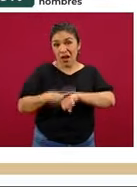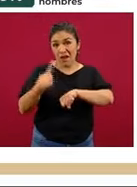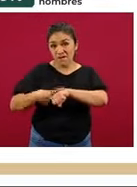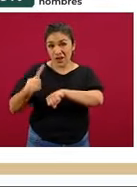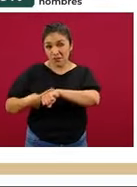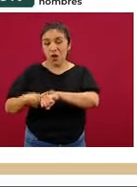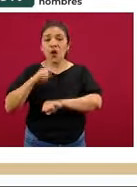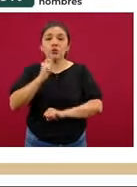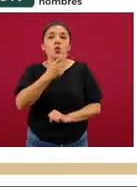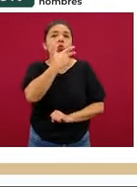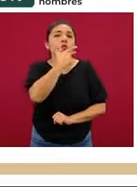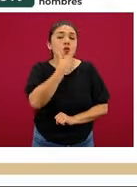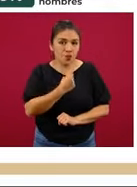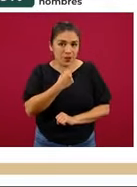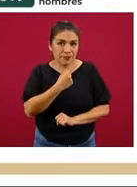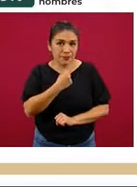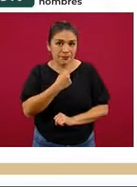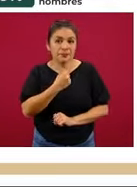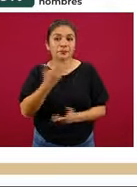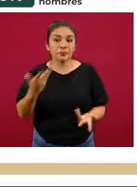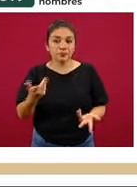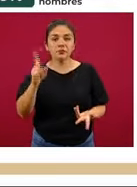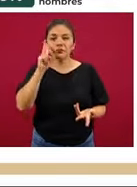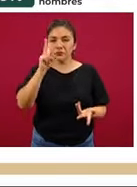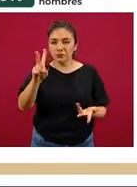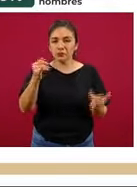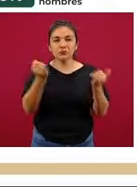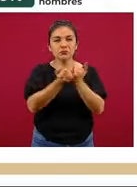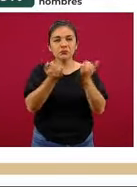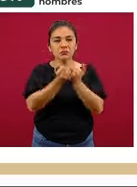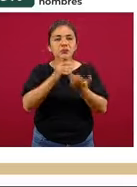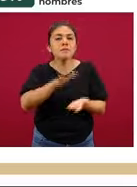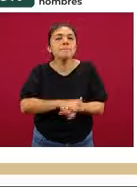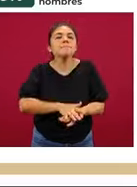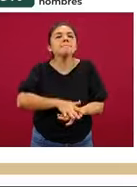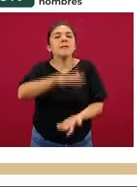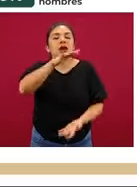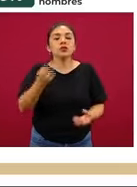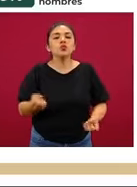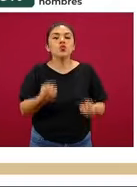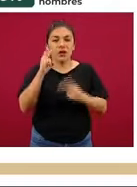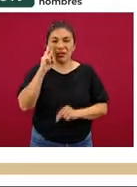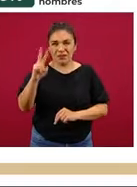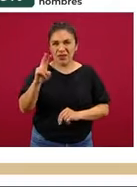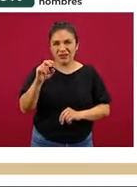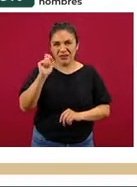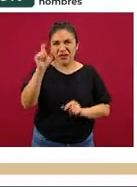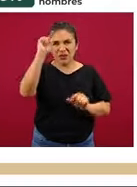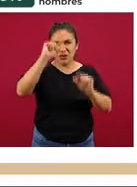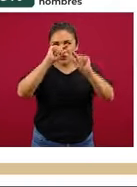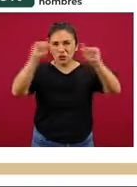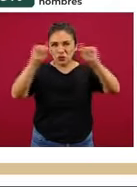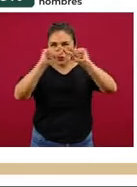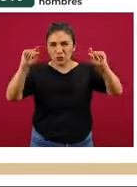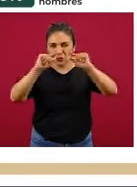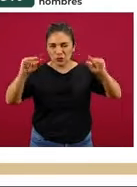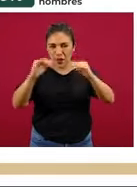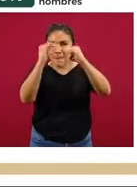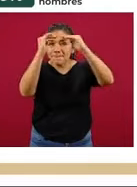de sexo masculino. Y observemos también que la mayor proporción, veamos este gráfico de barras en la parte del